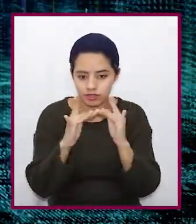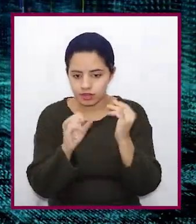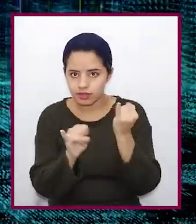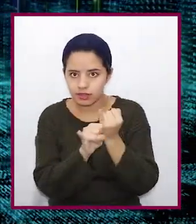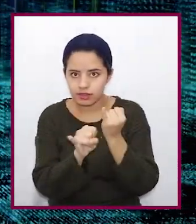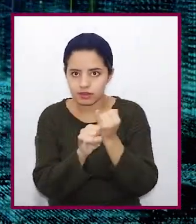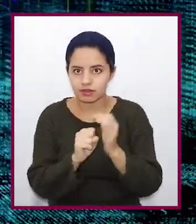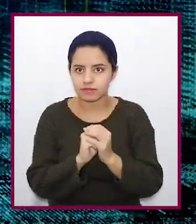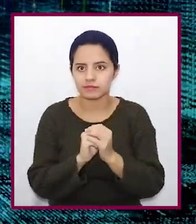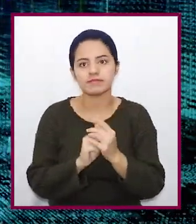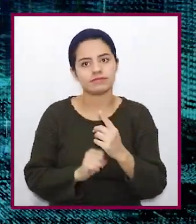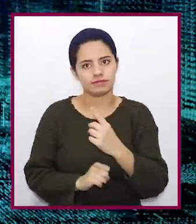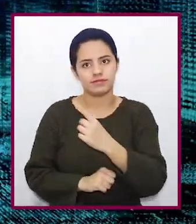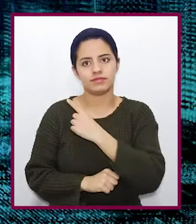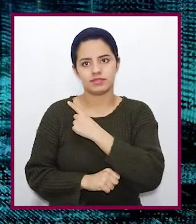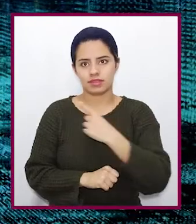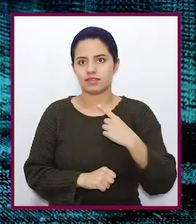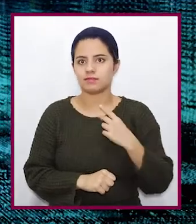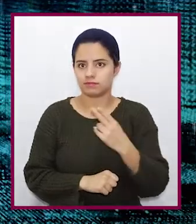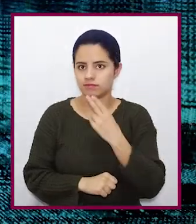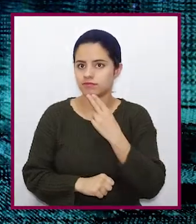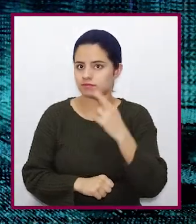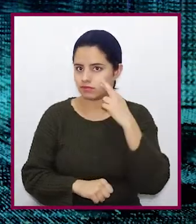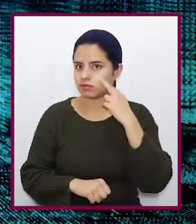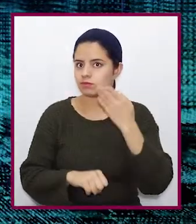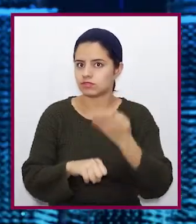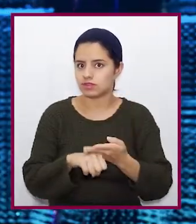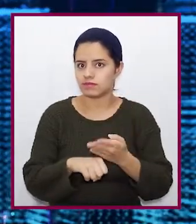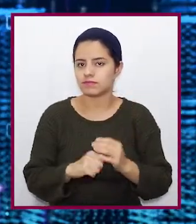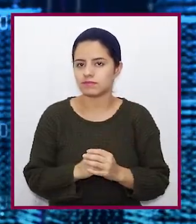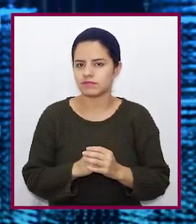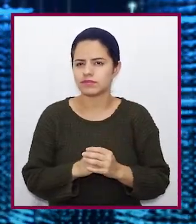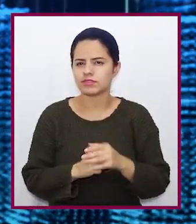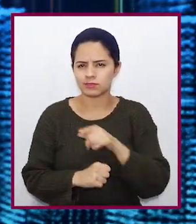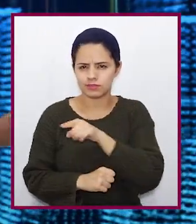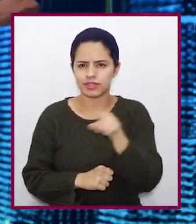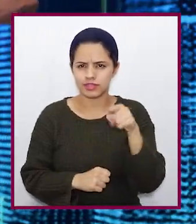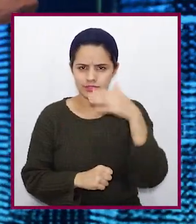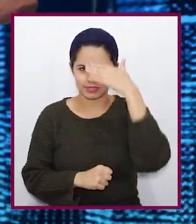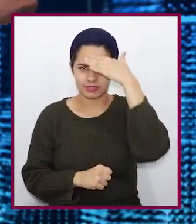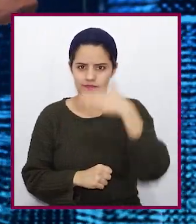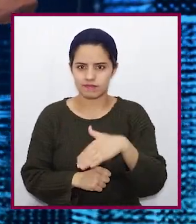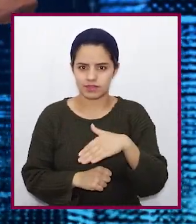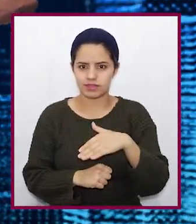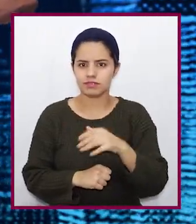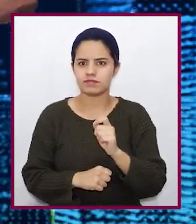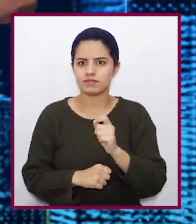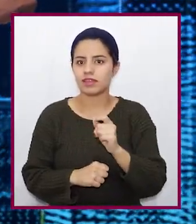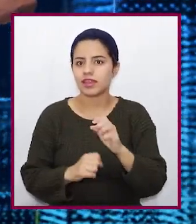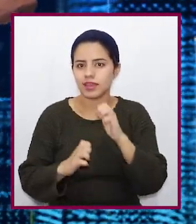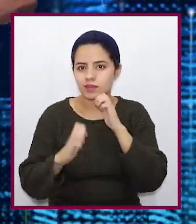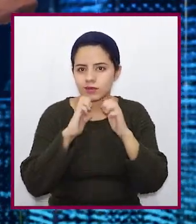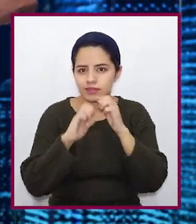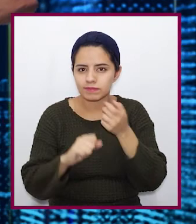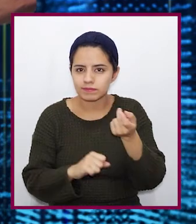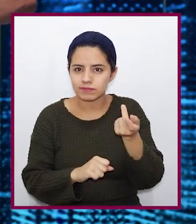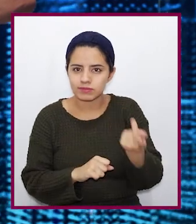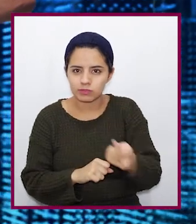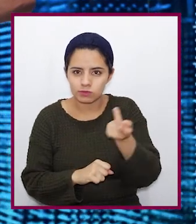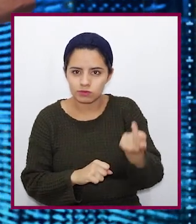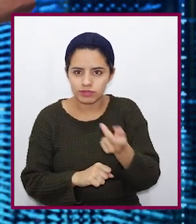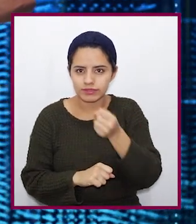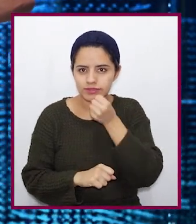Internet y debemos usarlo con responsabilidad. ¿Sabían ustedes que de acuerdo con la encuesta nacional